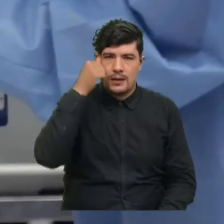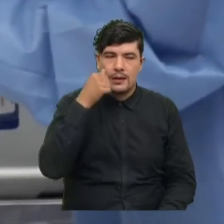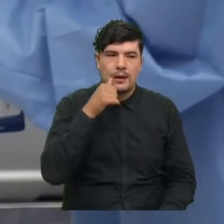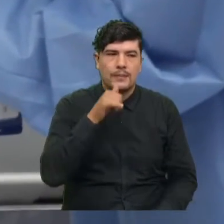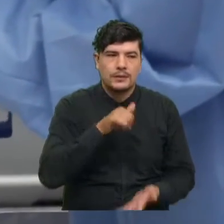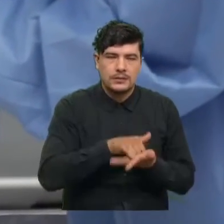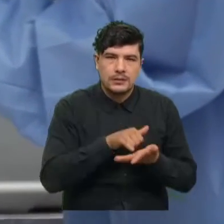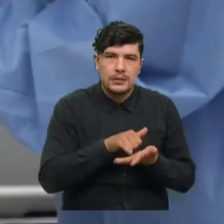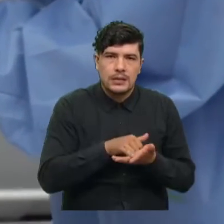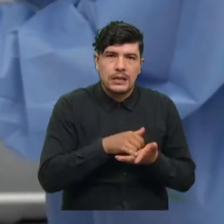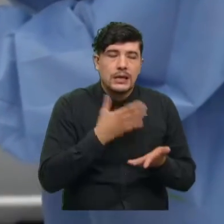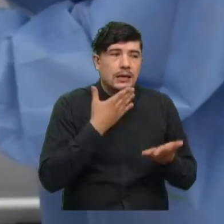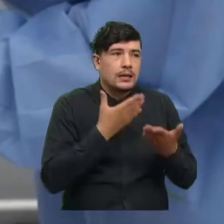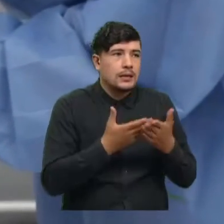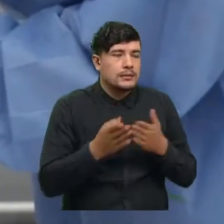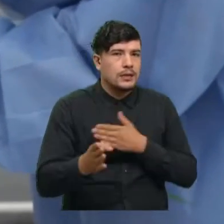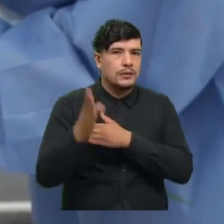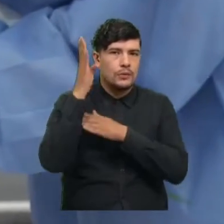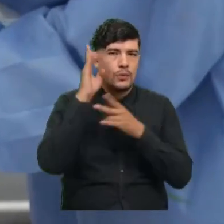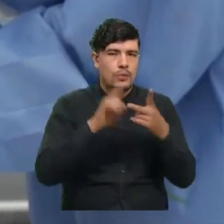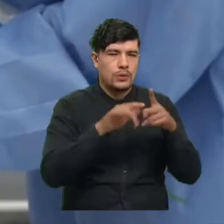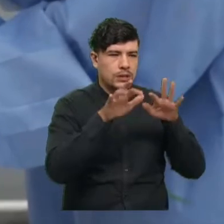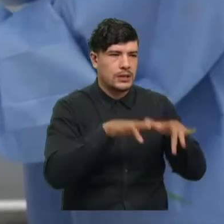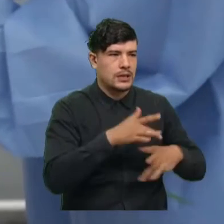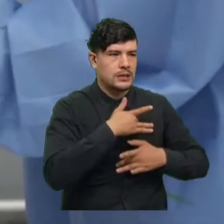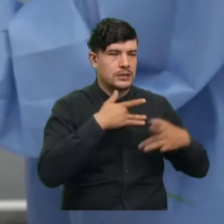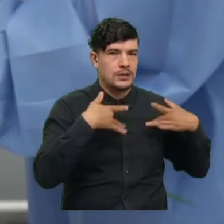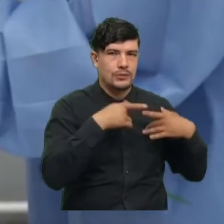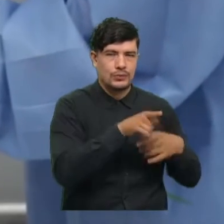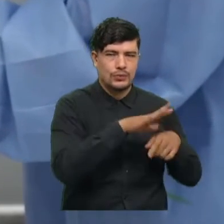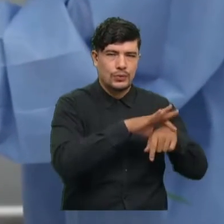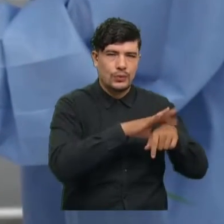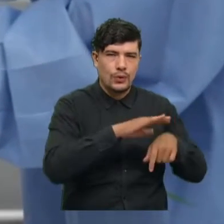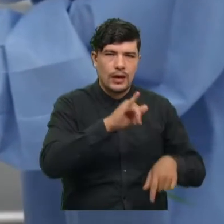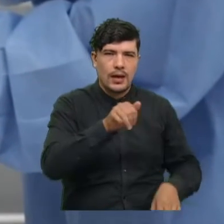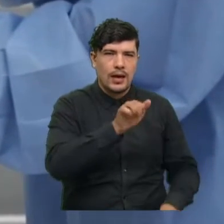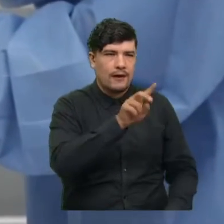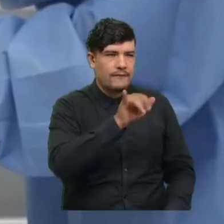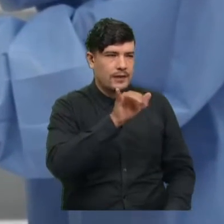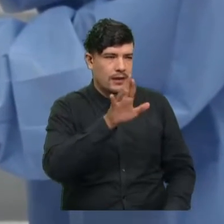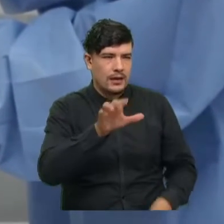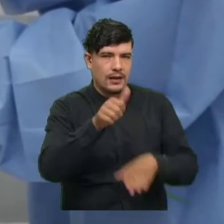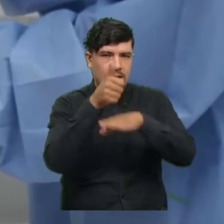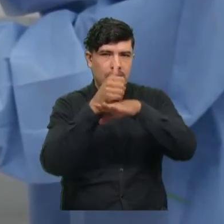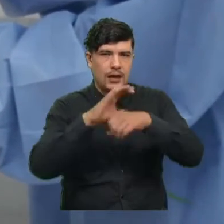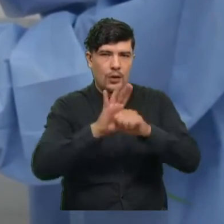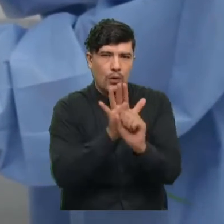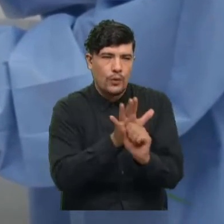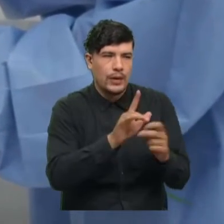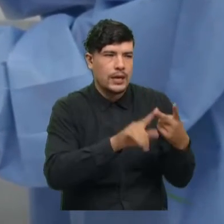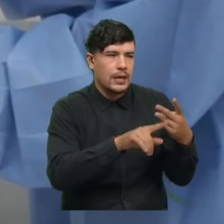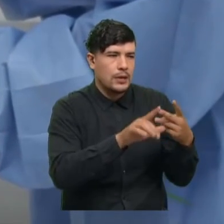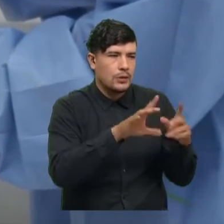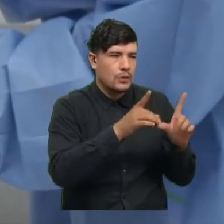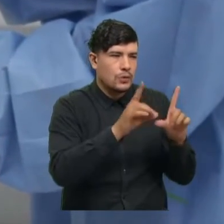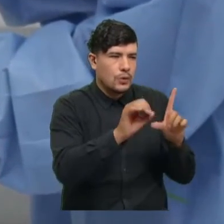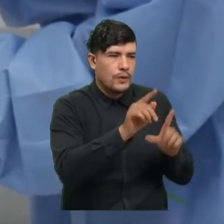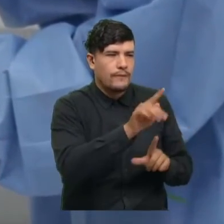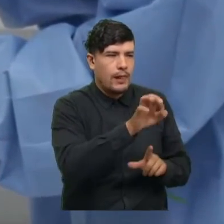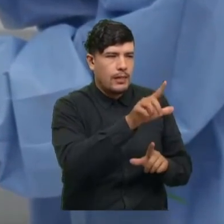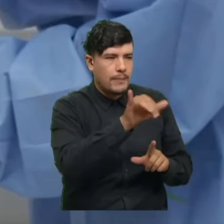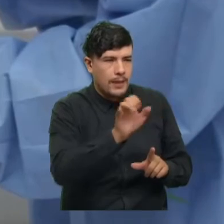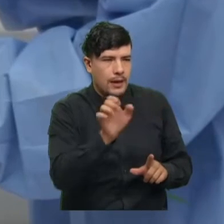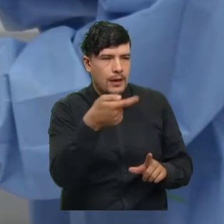gracias al apoyo la secretaria de salud el doctor javier y todo el equipo el gerente del cob y el doctor felipe gonzález hemos